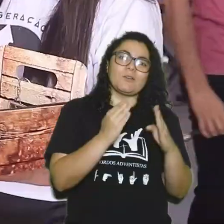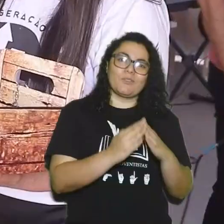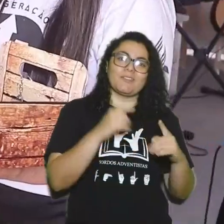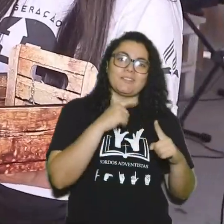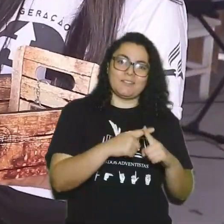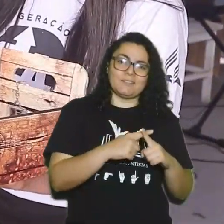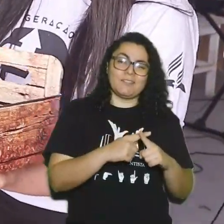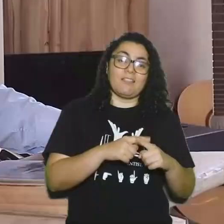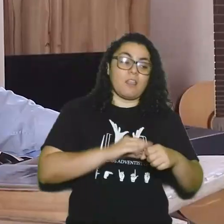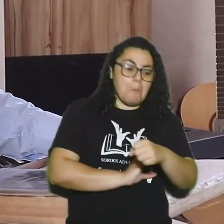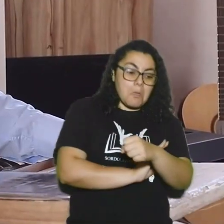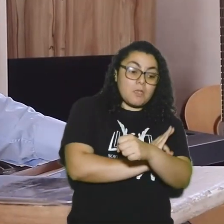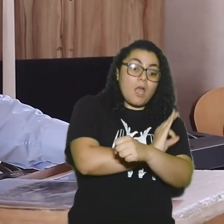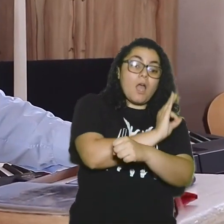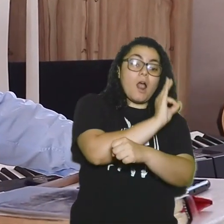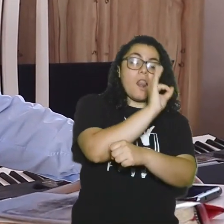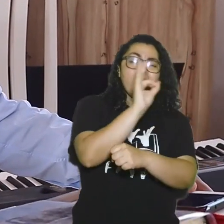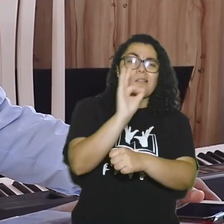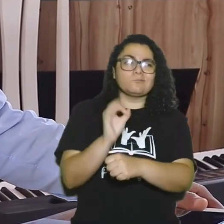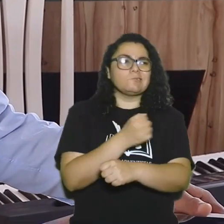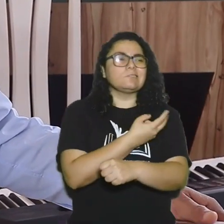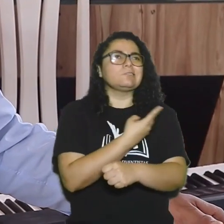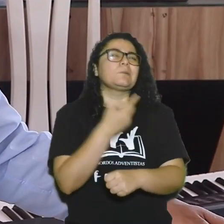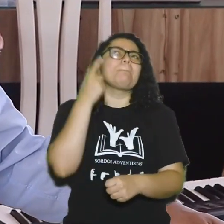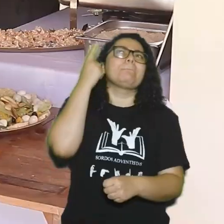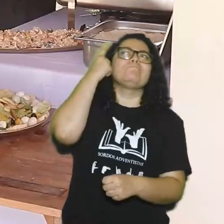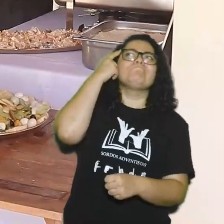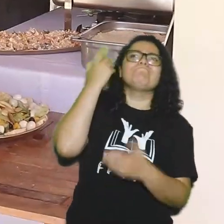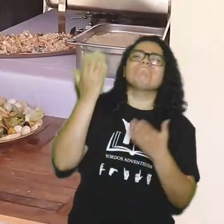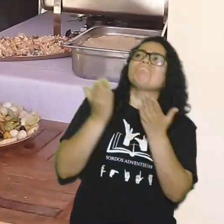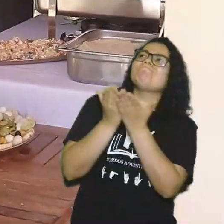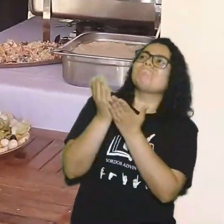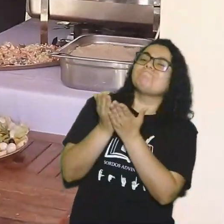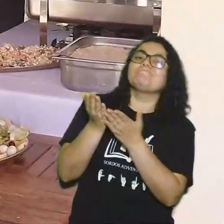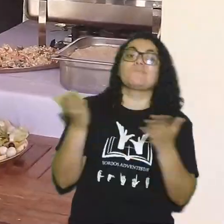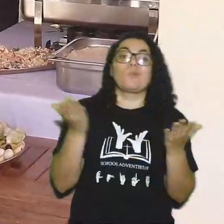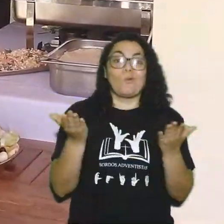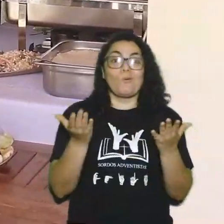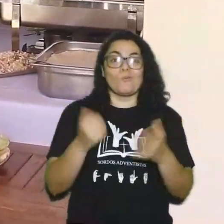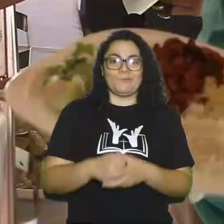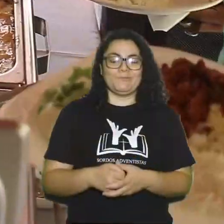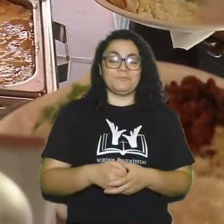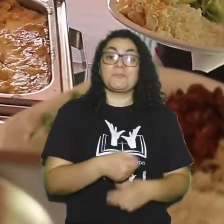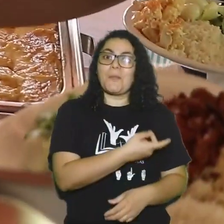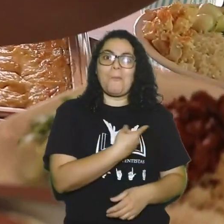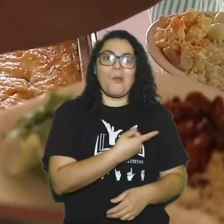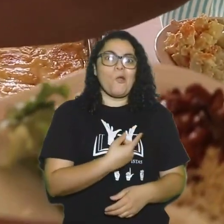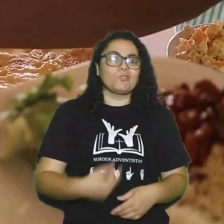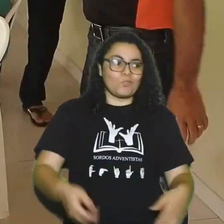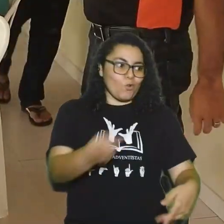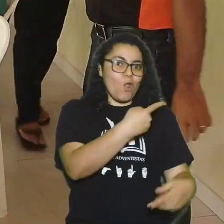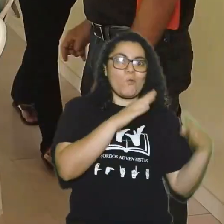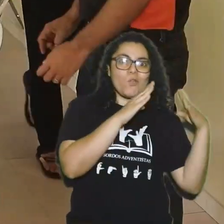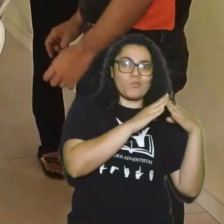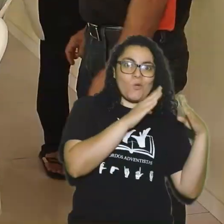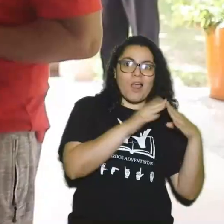y nos acostamos pensando en cómo podemos servir. Para nosotros es una gran alegría recibir en nuestro